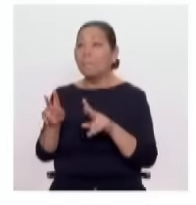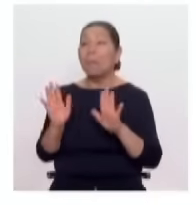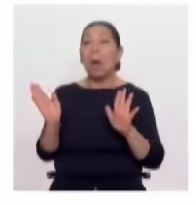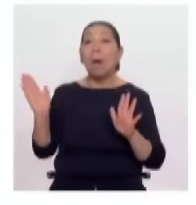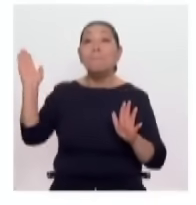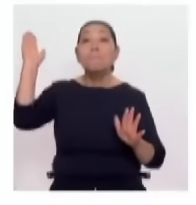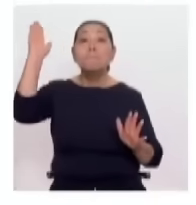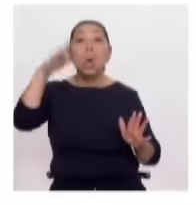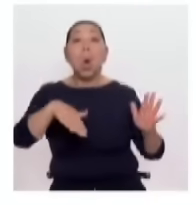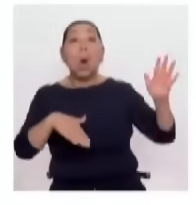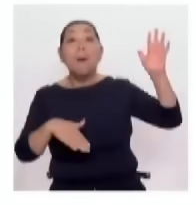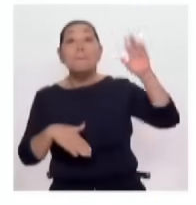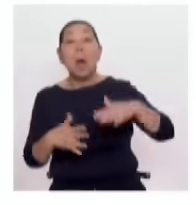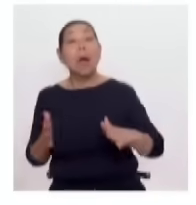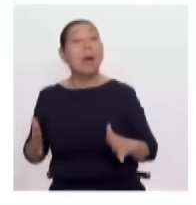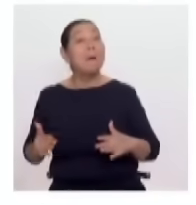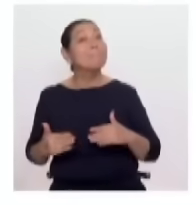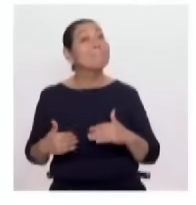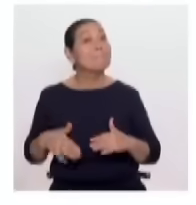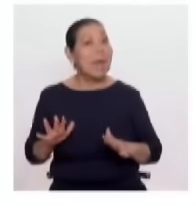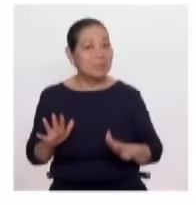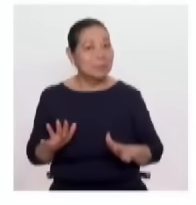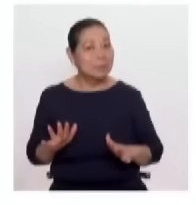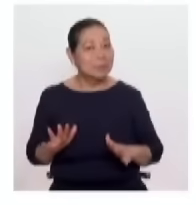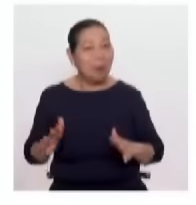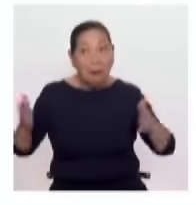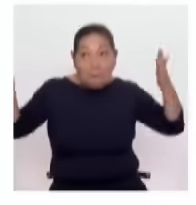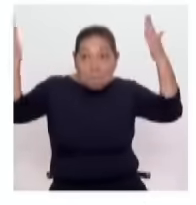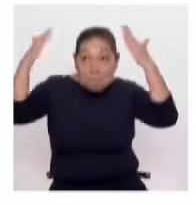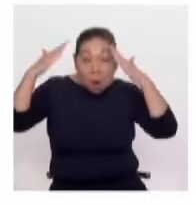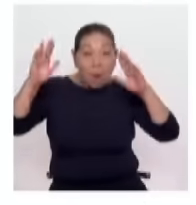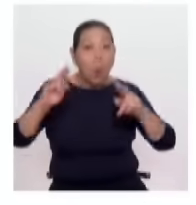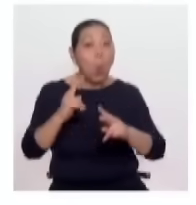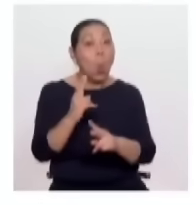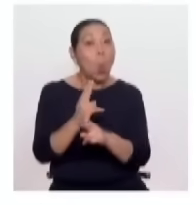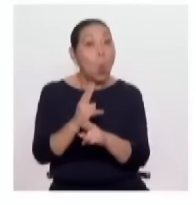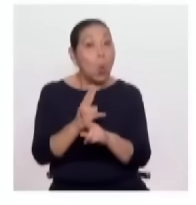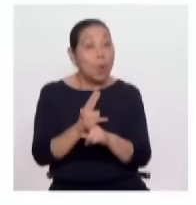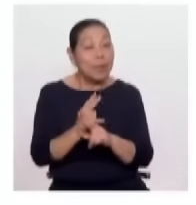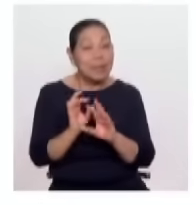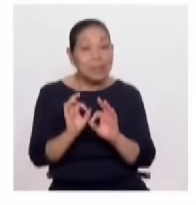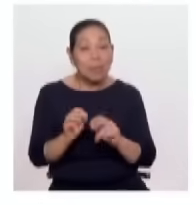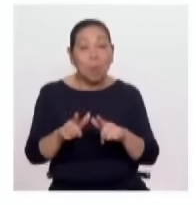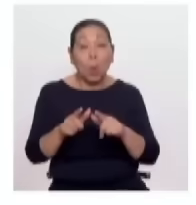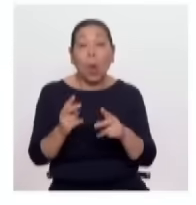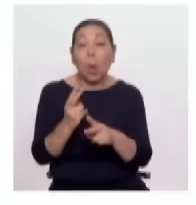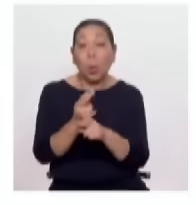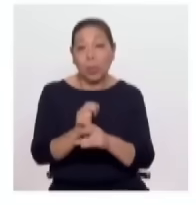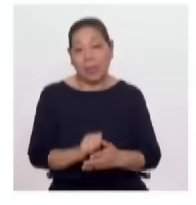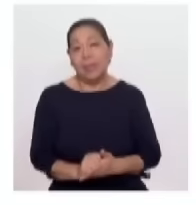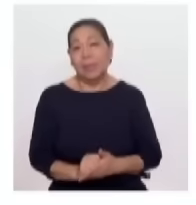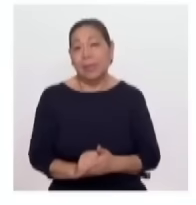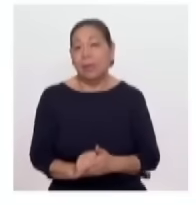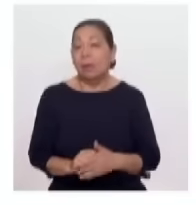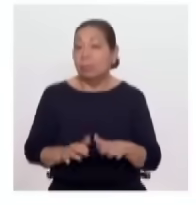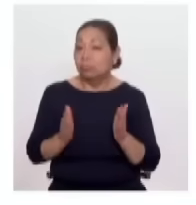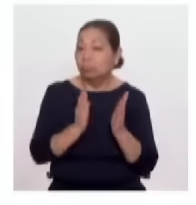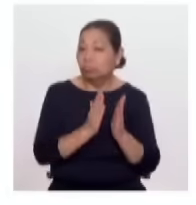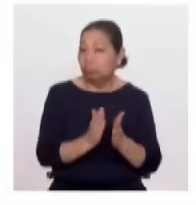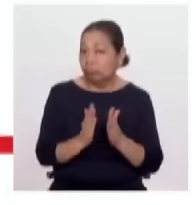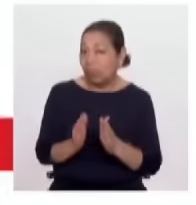que ante un sismo mayor no nos caiga nada encima, hay que ubicar las zonas seguras, la